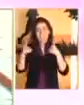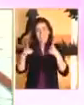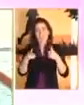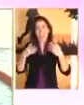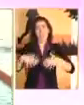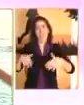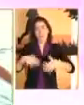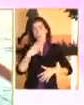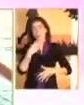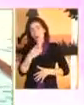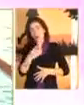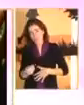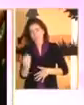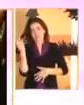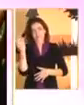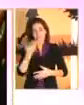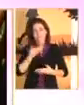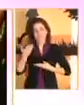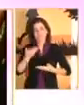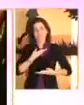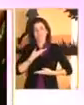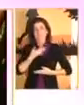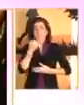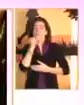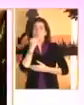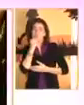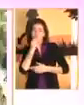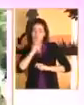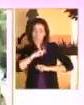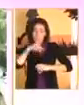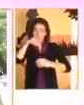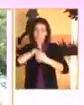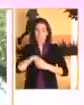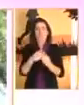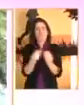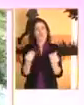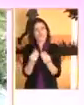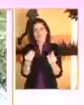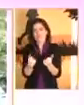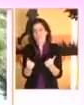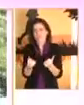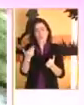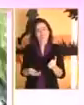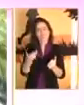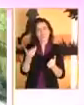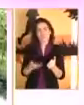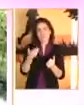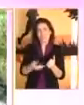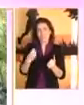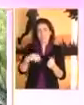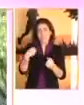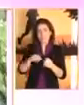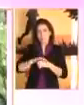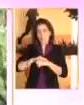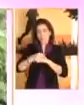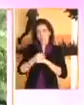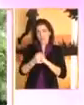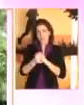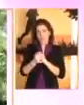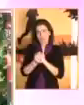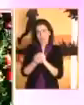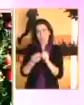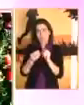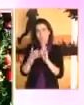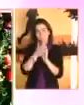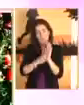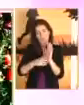Estos frutos contienen unas sustancias denominadas proantocianidinas, que crean una capa sobre el tejido al que se adhieren las bacterias,